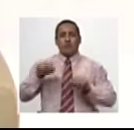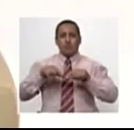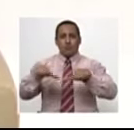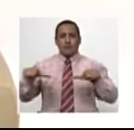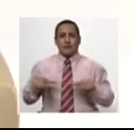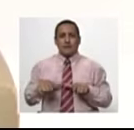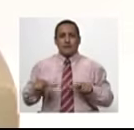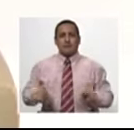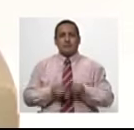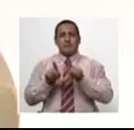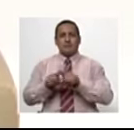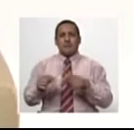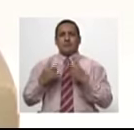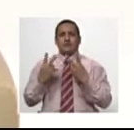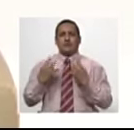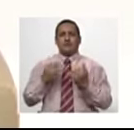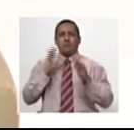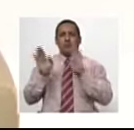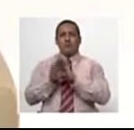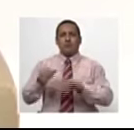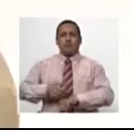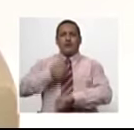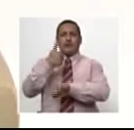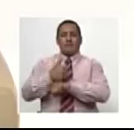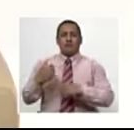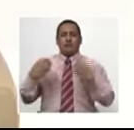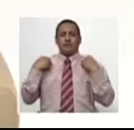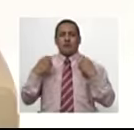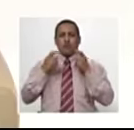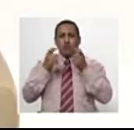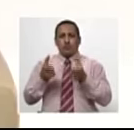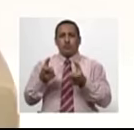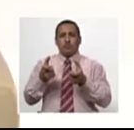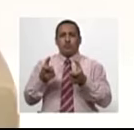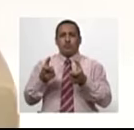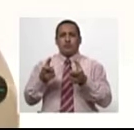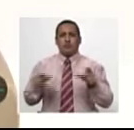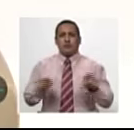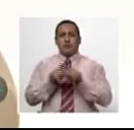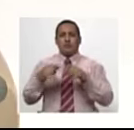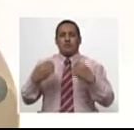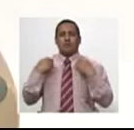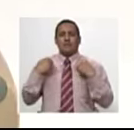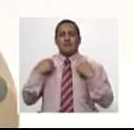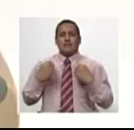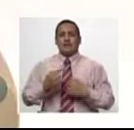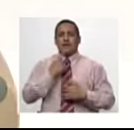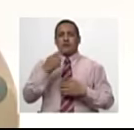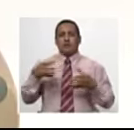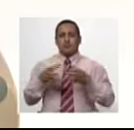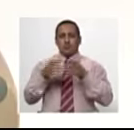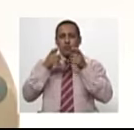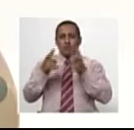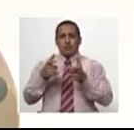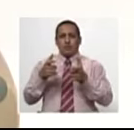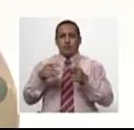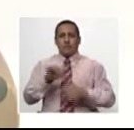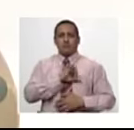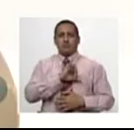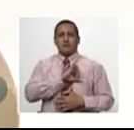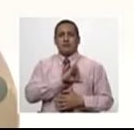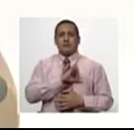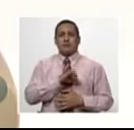situaciones, incluso los jefes de estas oficinas de órgano de estas oficinas u órganos de control institucional